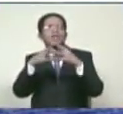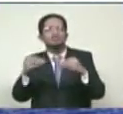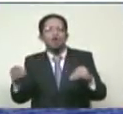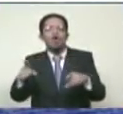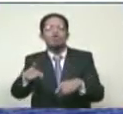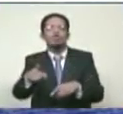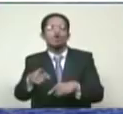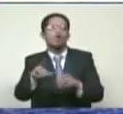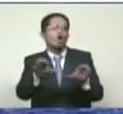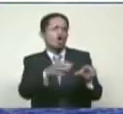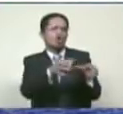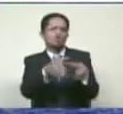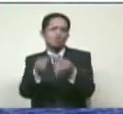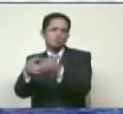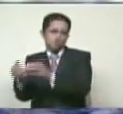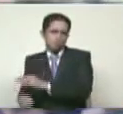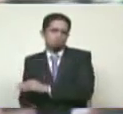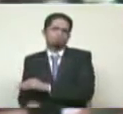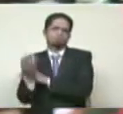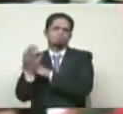constituidos.